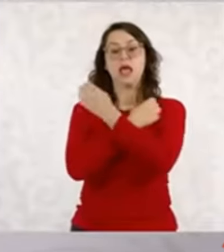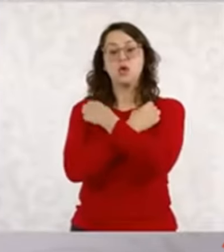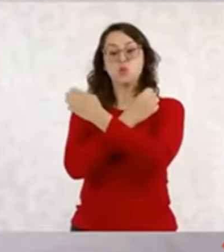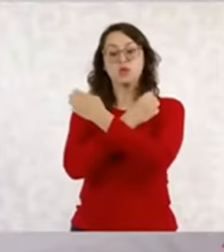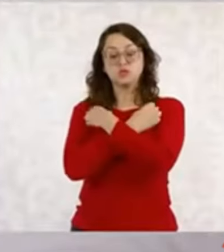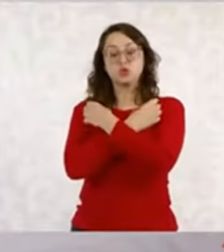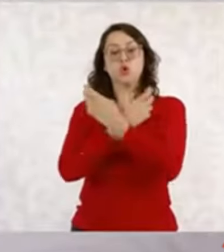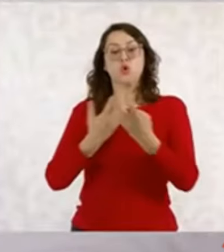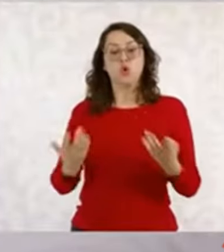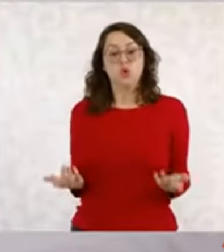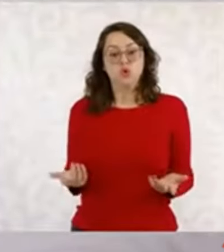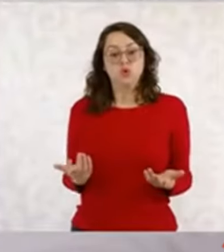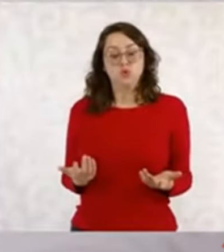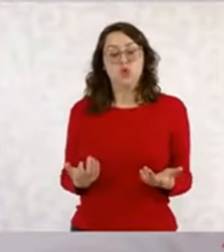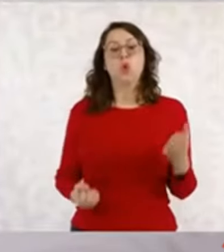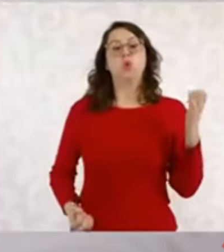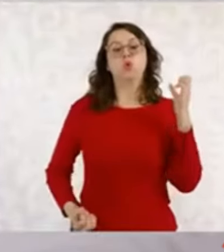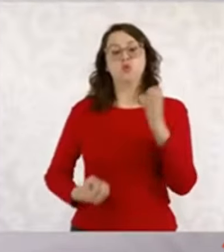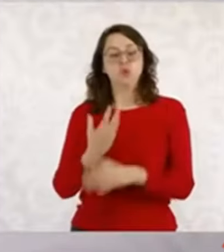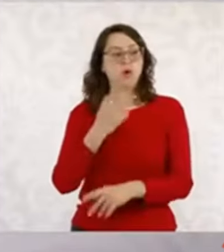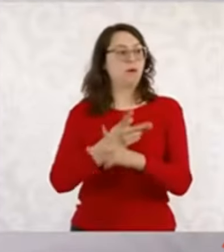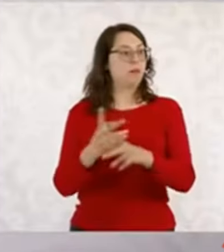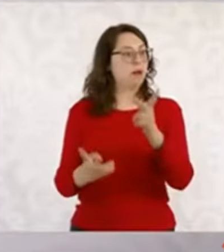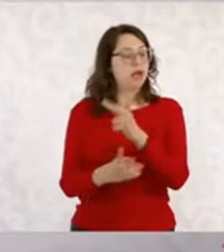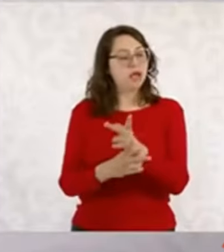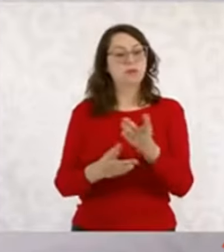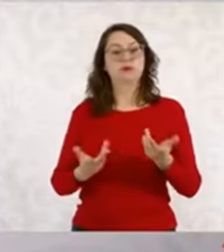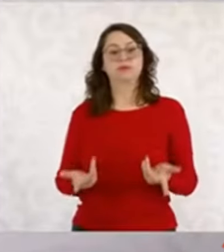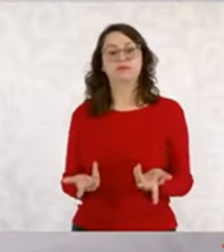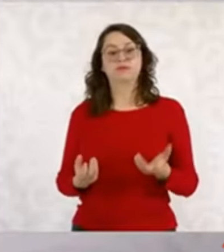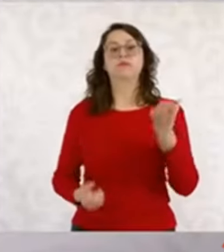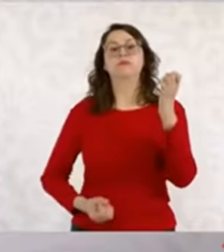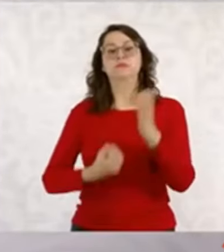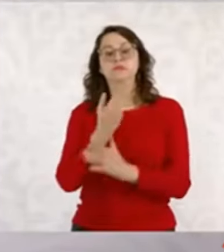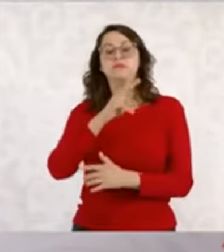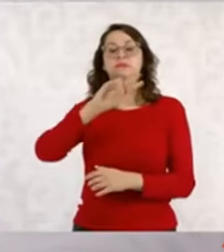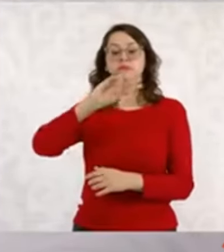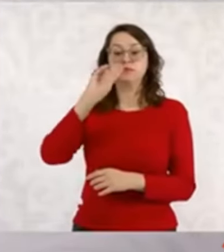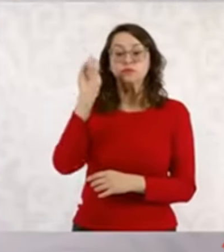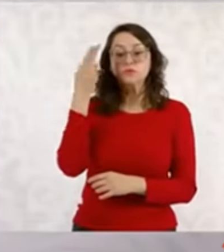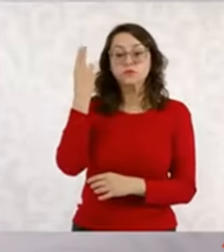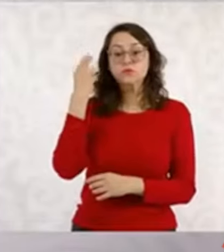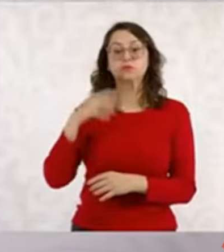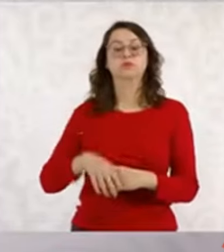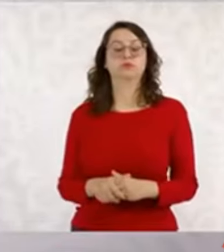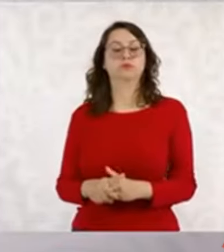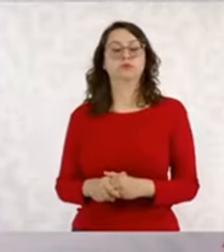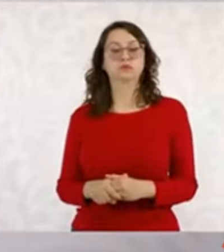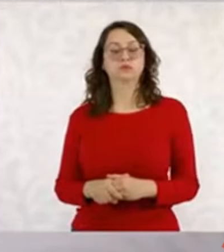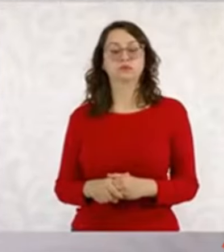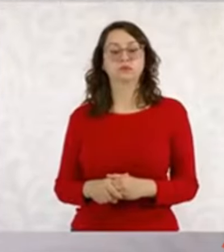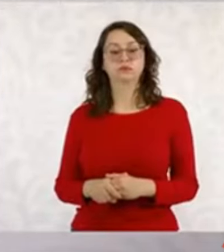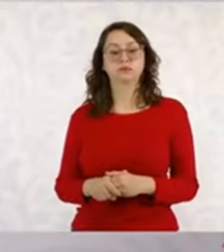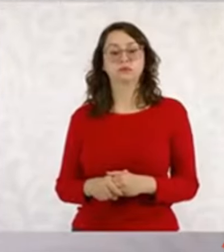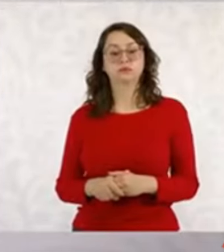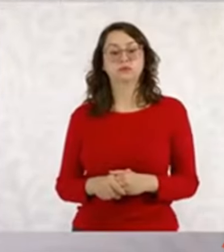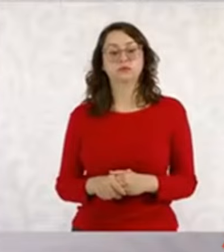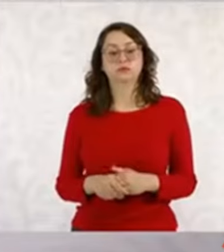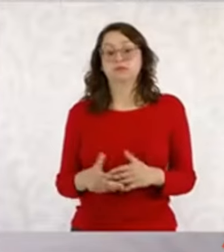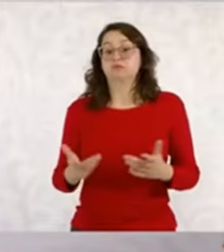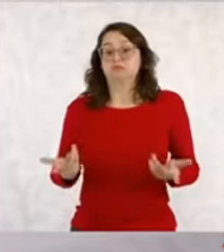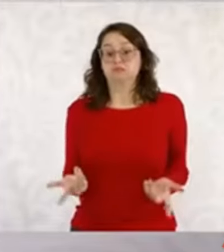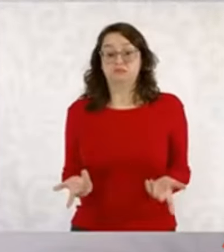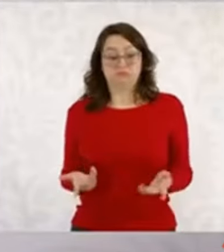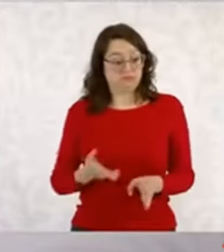educación, nuevos esquemas para la media superior, nuevas universidades, además de las Benito Juárez.